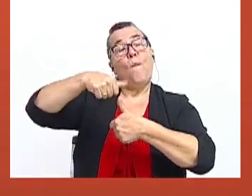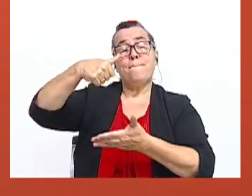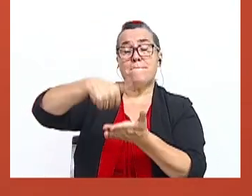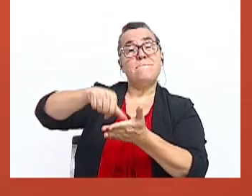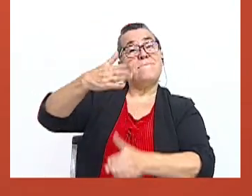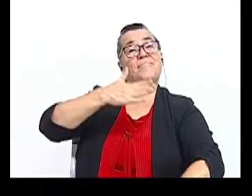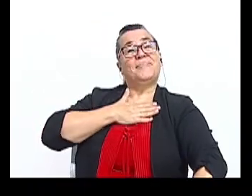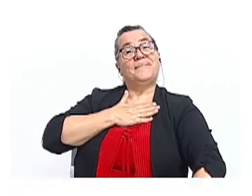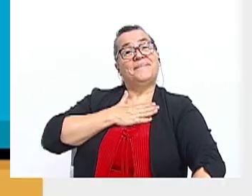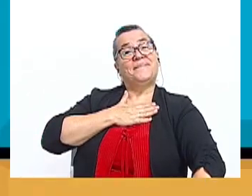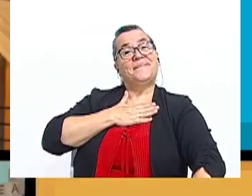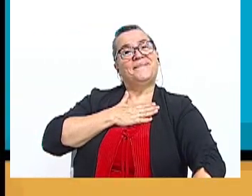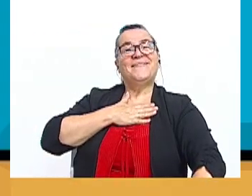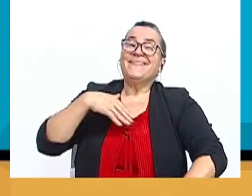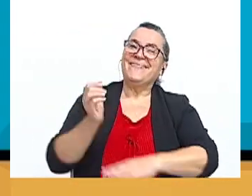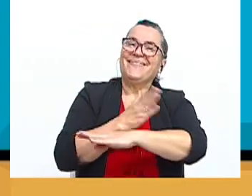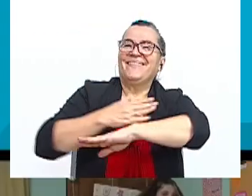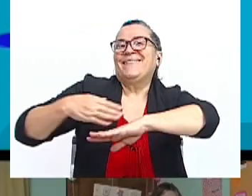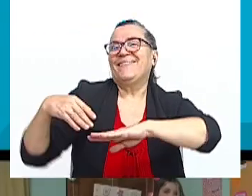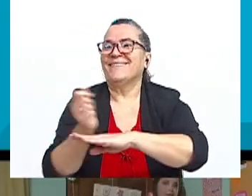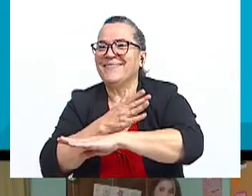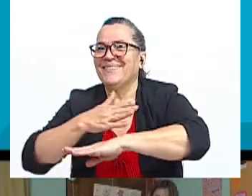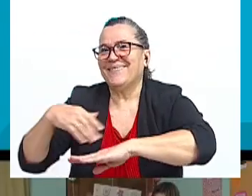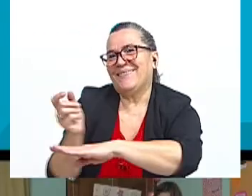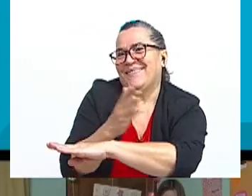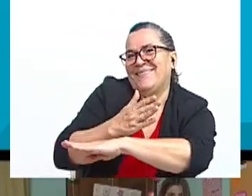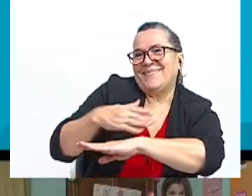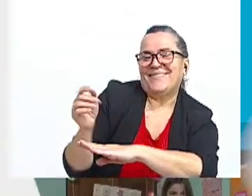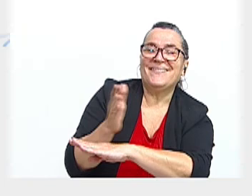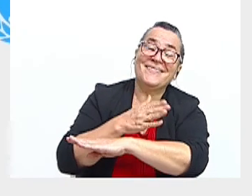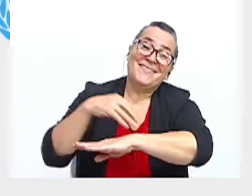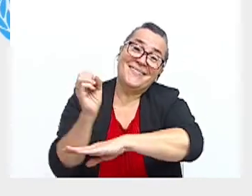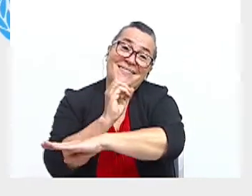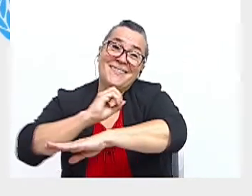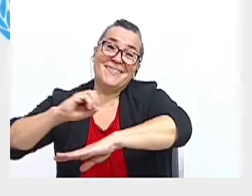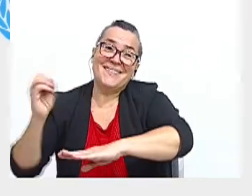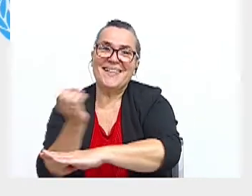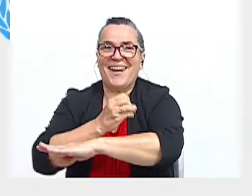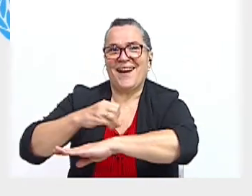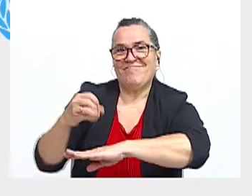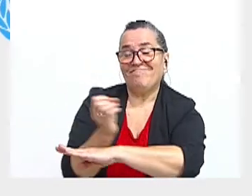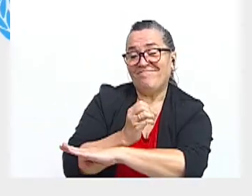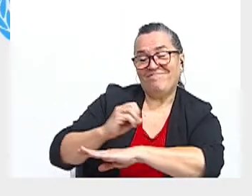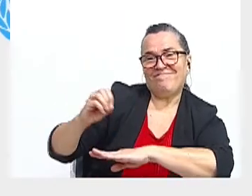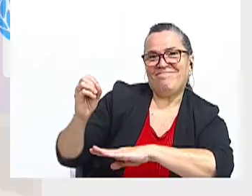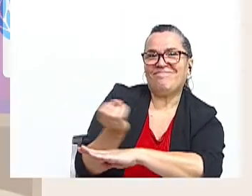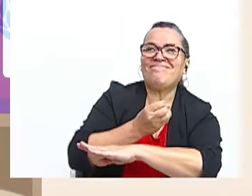por mí.